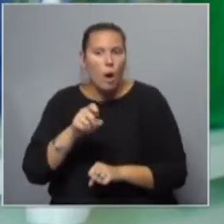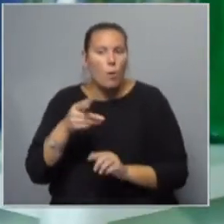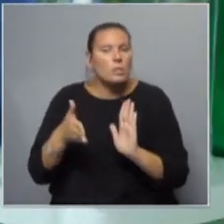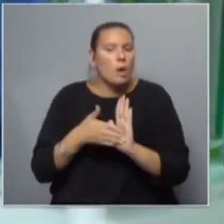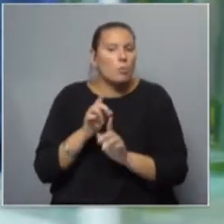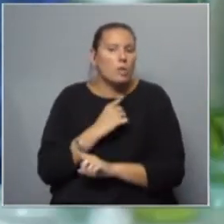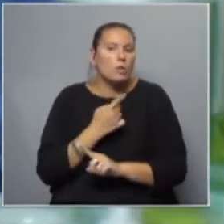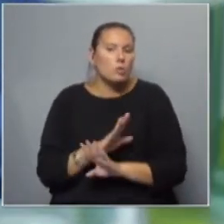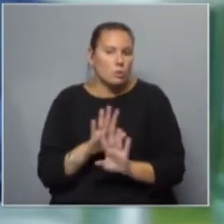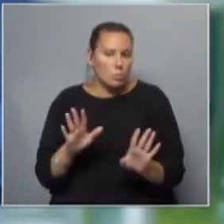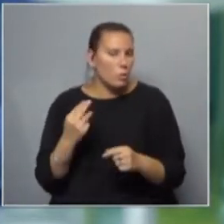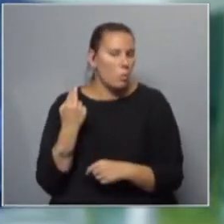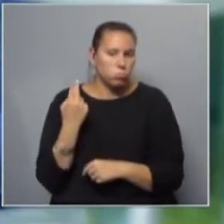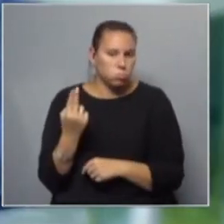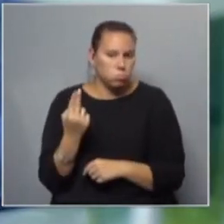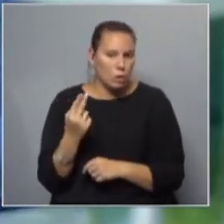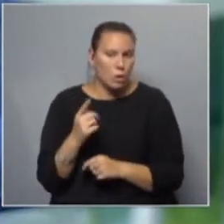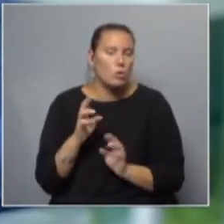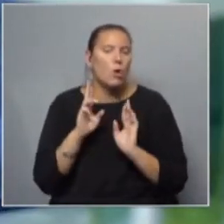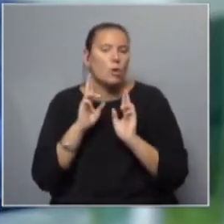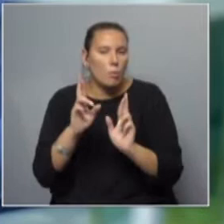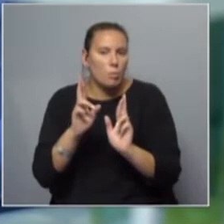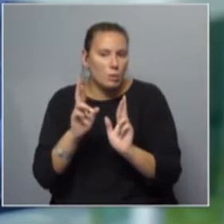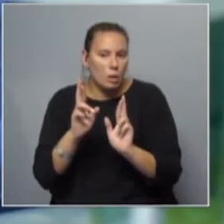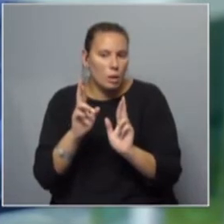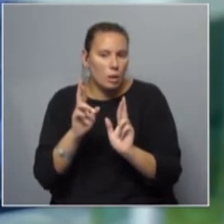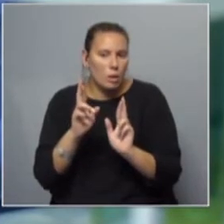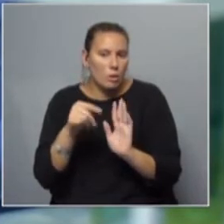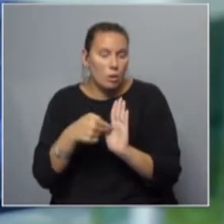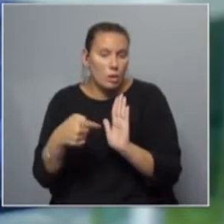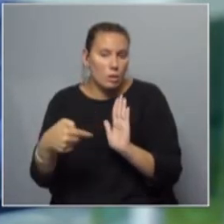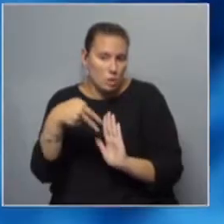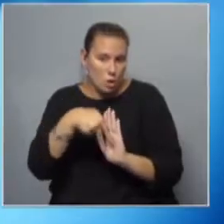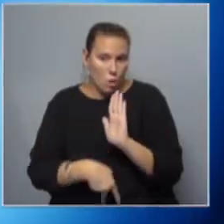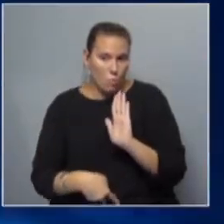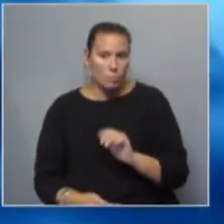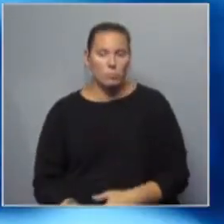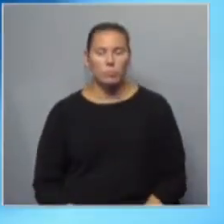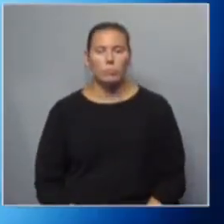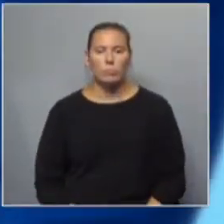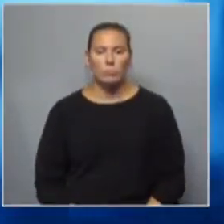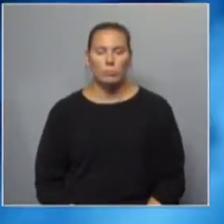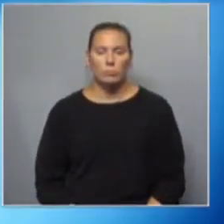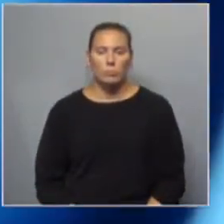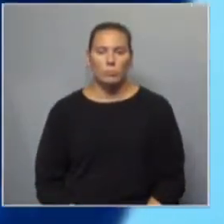muestra no sería apta, o sea, no cumple con lo que está descrito en la norma.